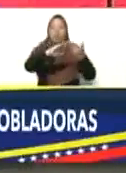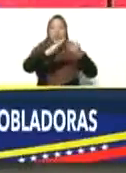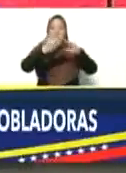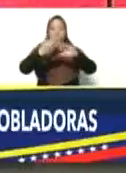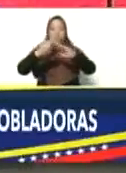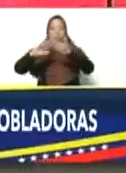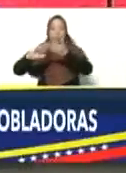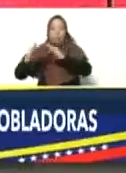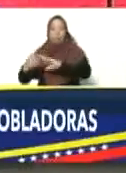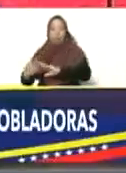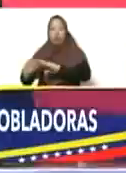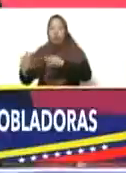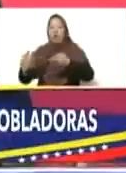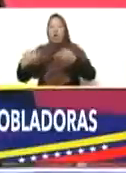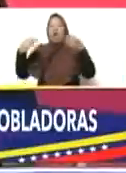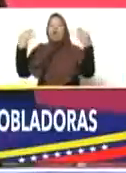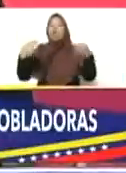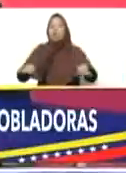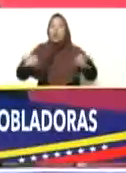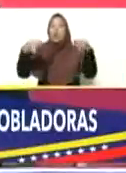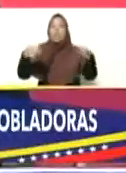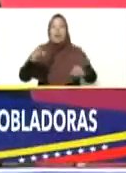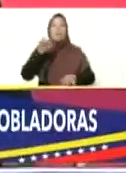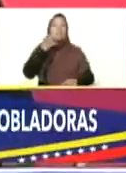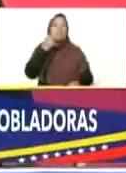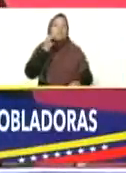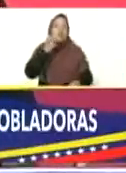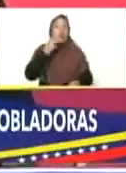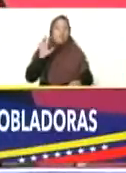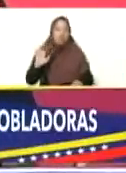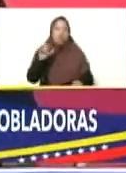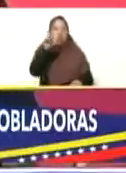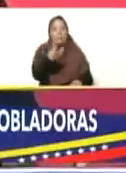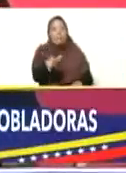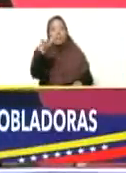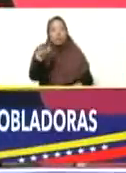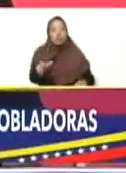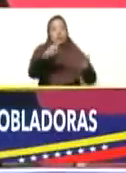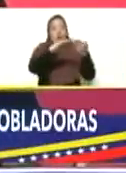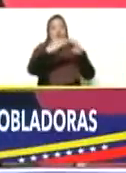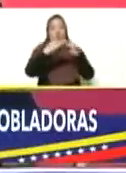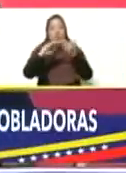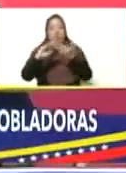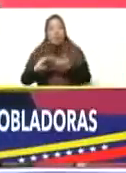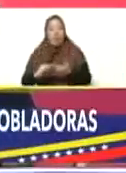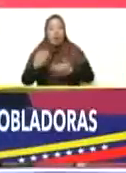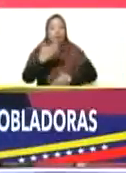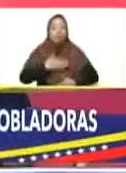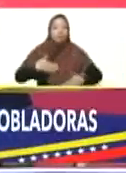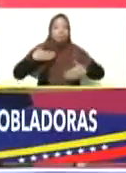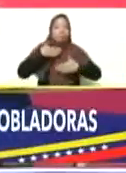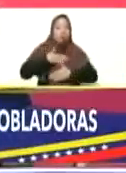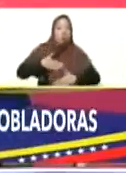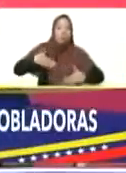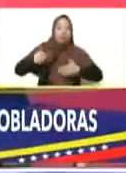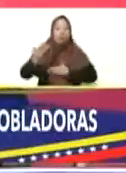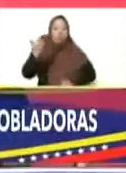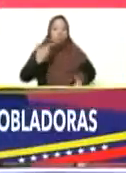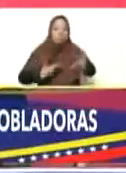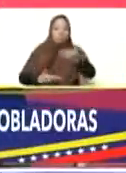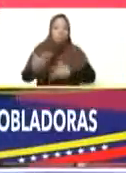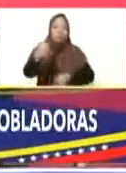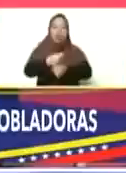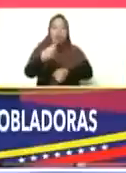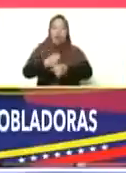la vida como analizar la producción el movimiento de pobladores y pobladores tiene la característica presidente que